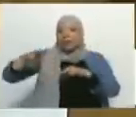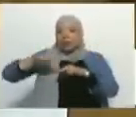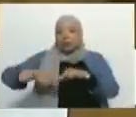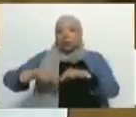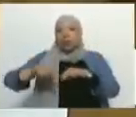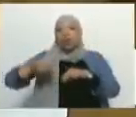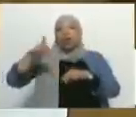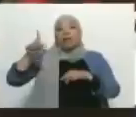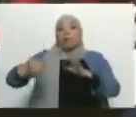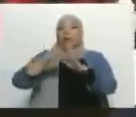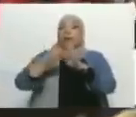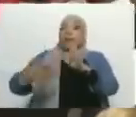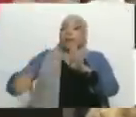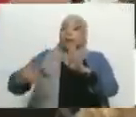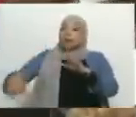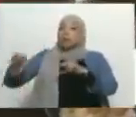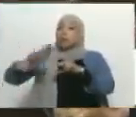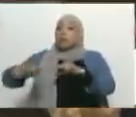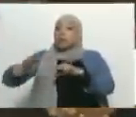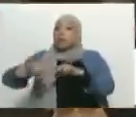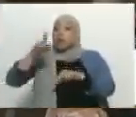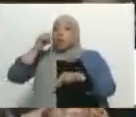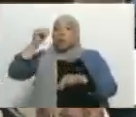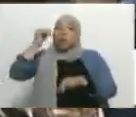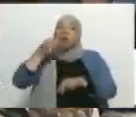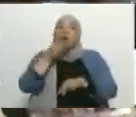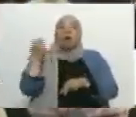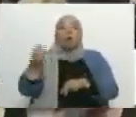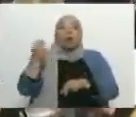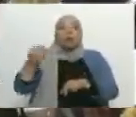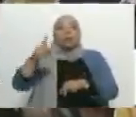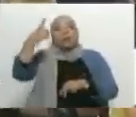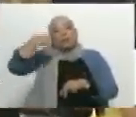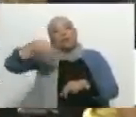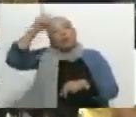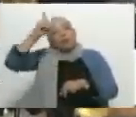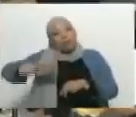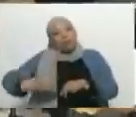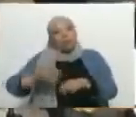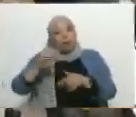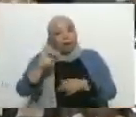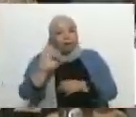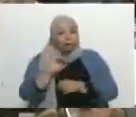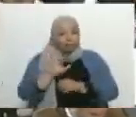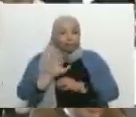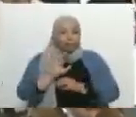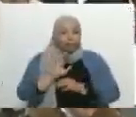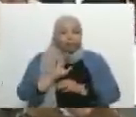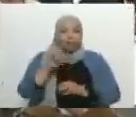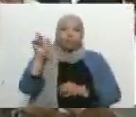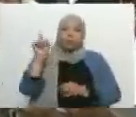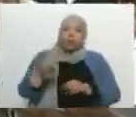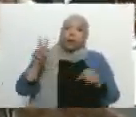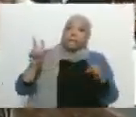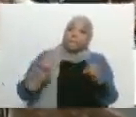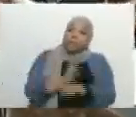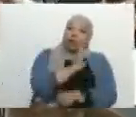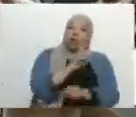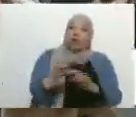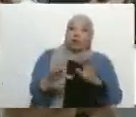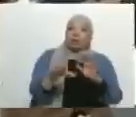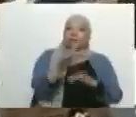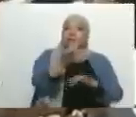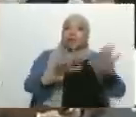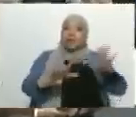los niños, niñas y adolescentes con necesidades especiales. Asimismo, viola el artículo 65, que